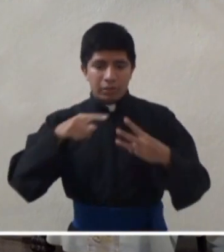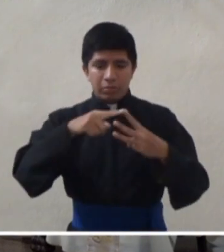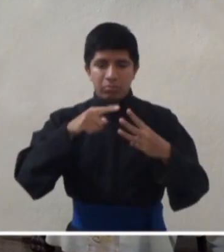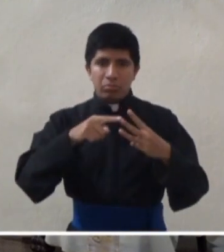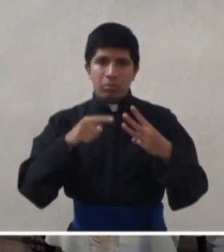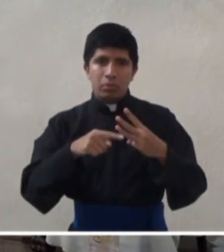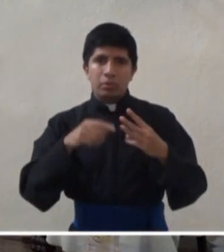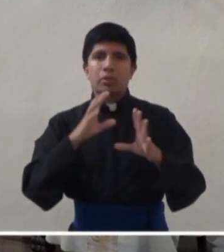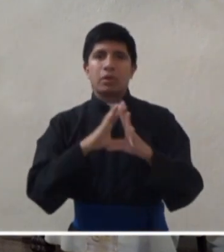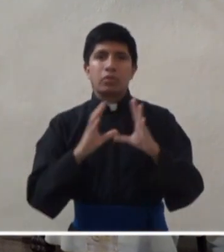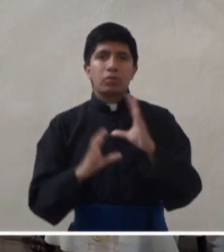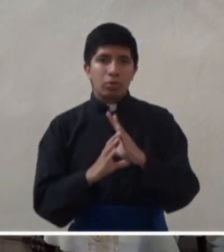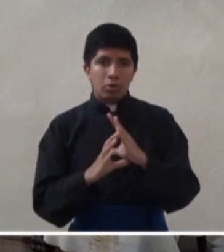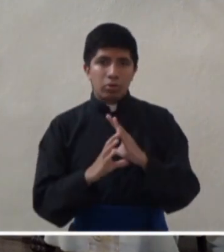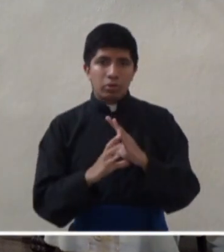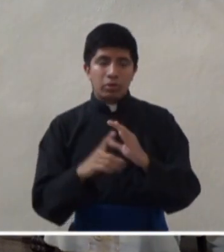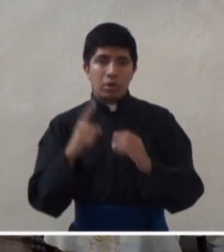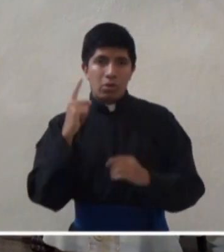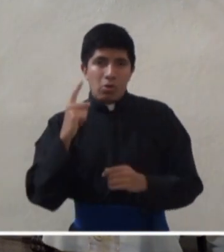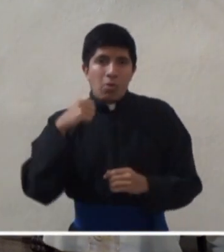características de un pastor.